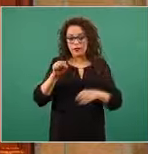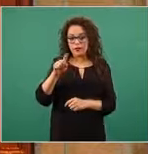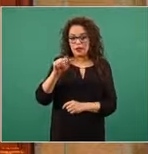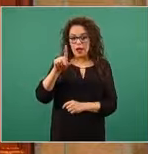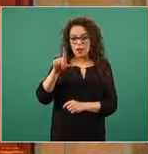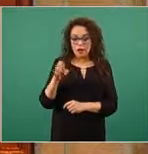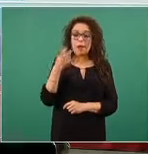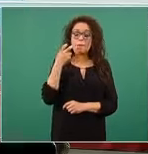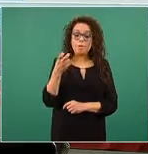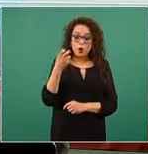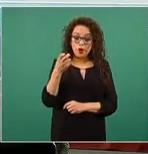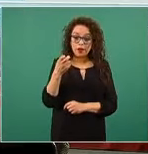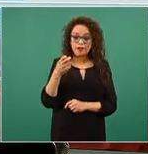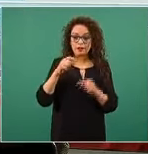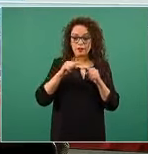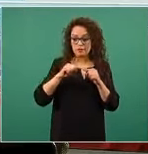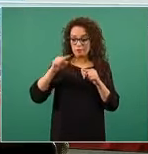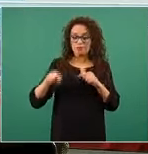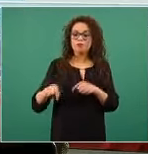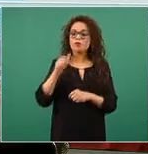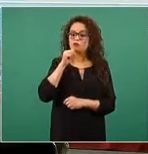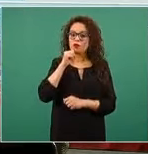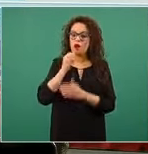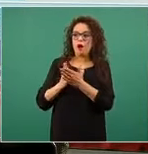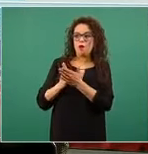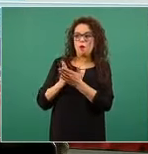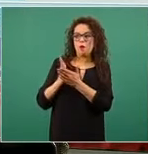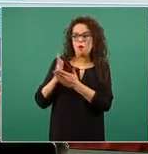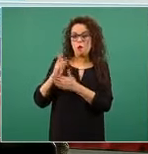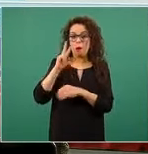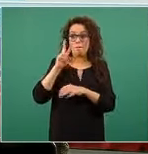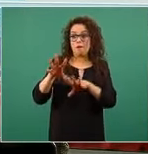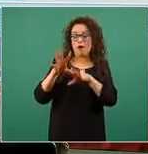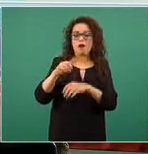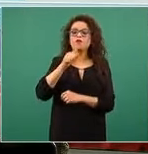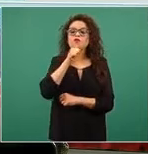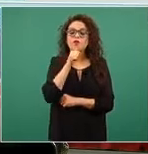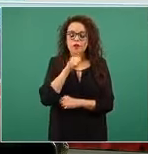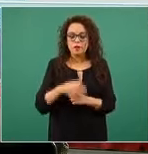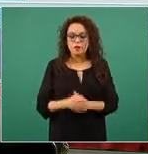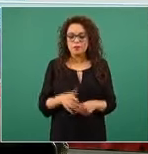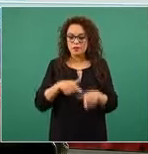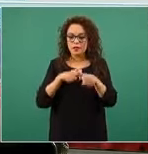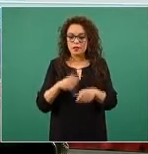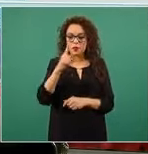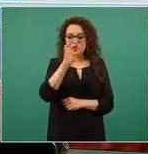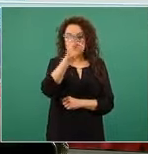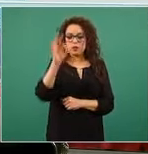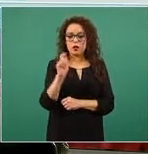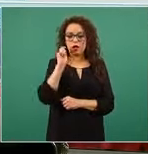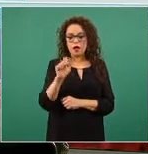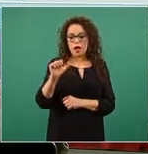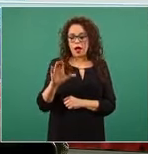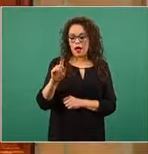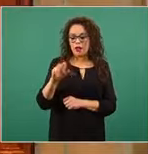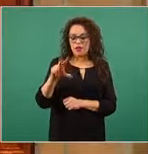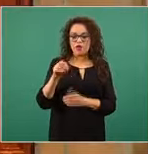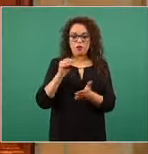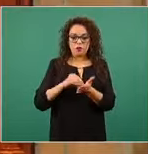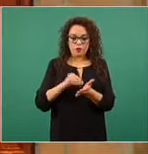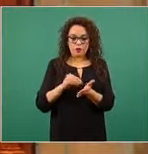curva nacional se incremente todavía de manera importante. Continúa en 1%, los casos activos estimados, para